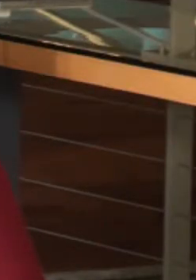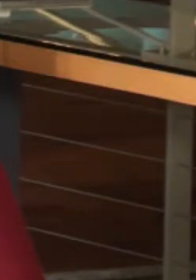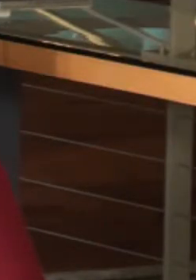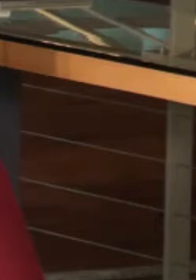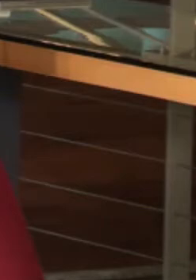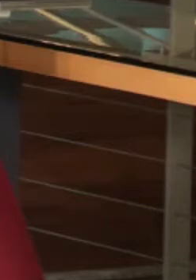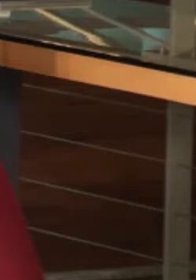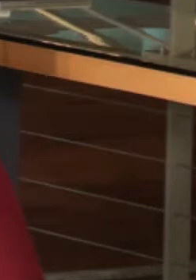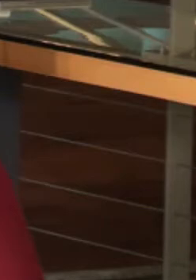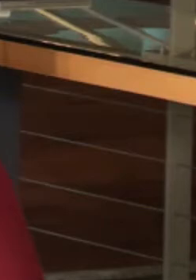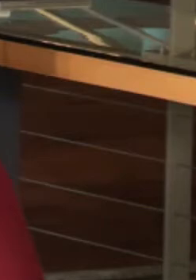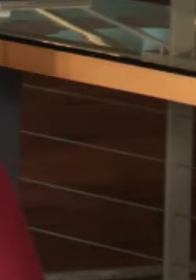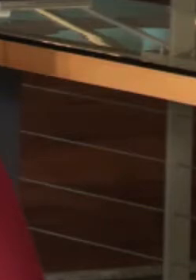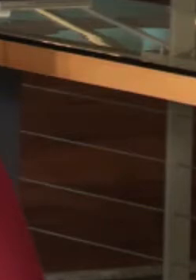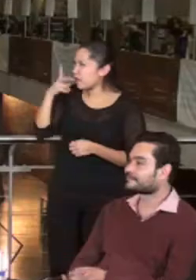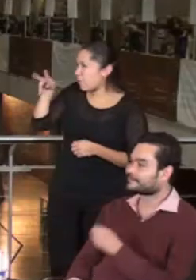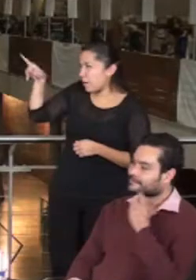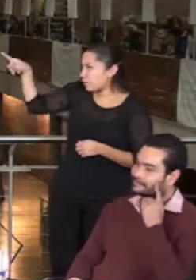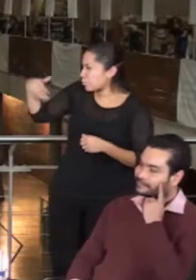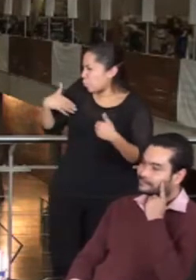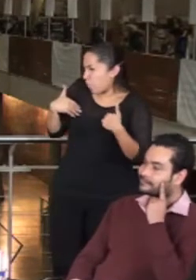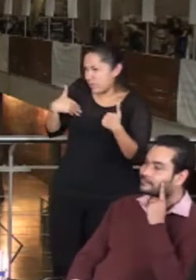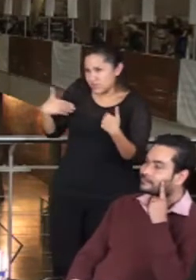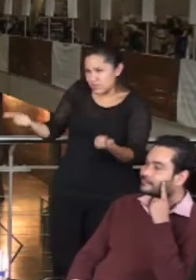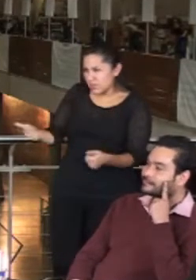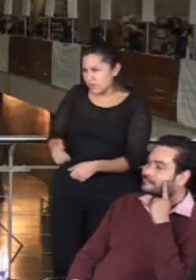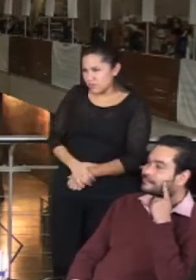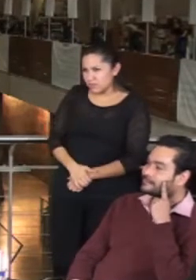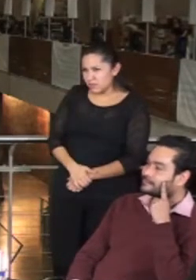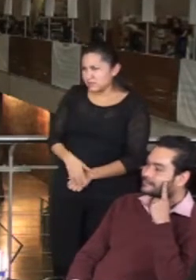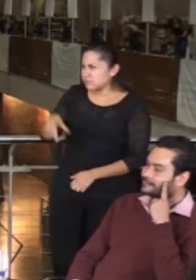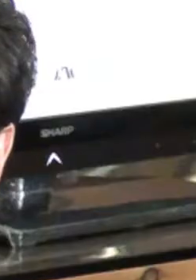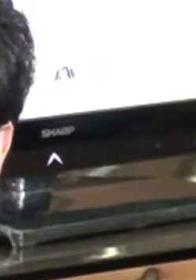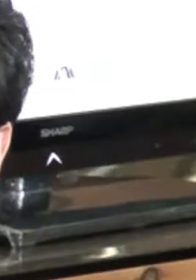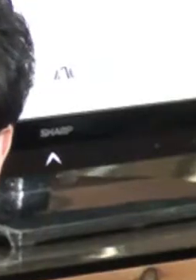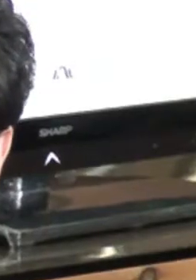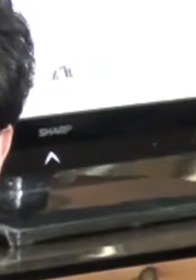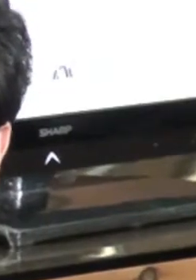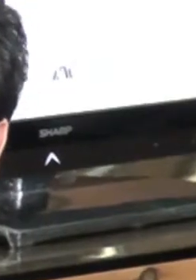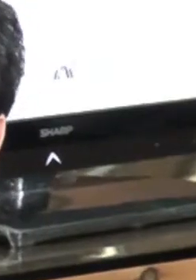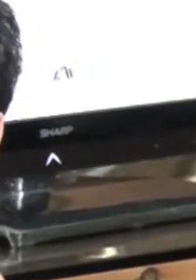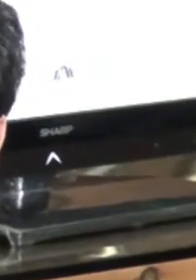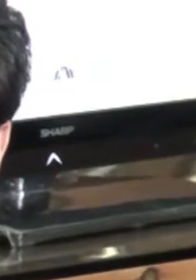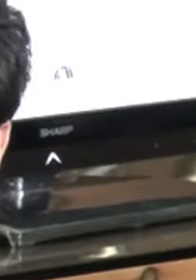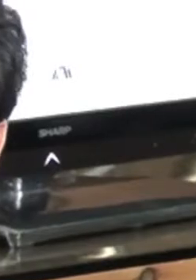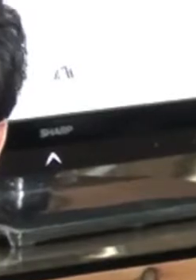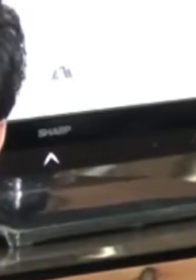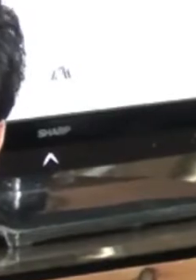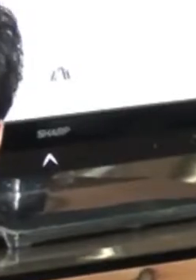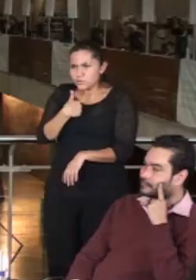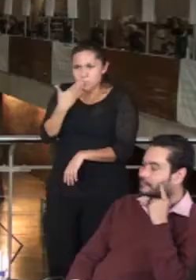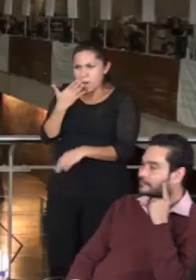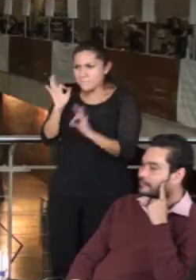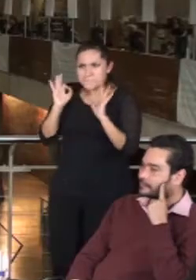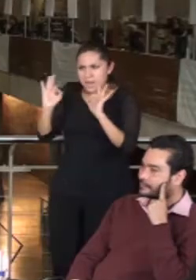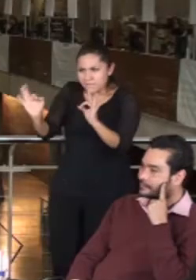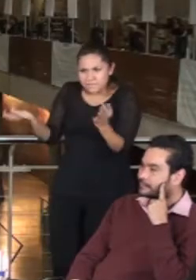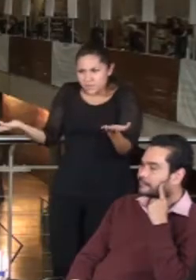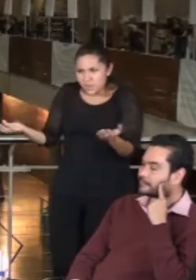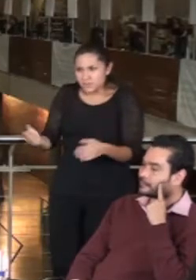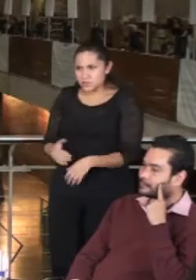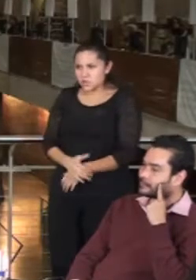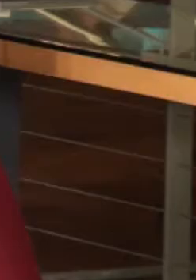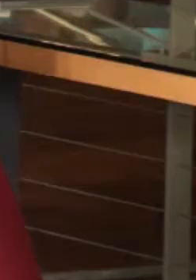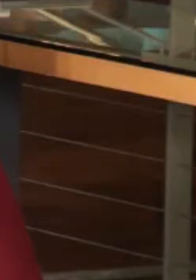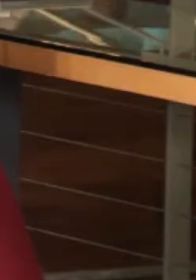ma tú no entiendes nada si no lo comparas jorge es perfecto y entonces me di cuenta